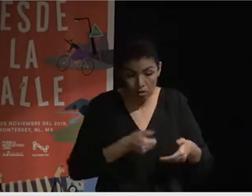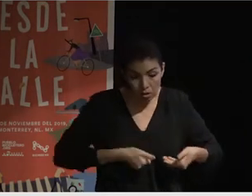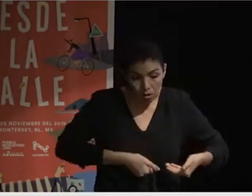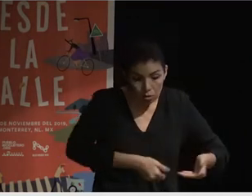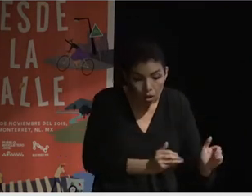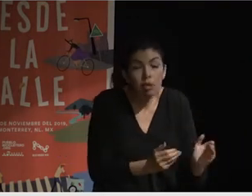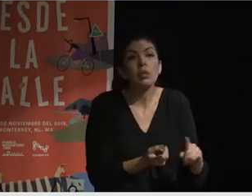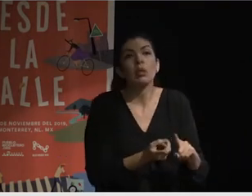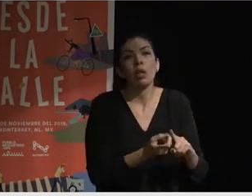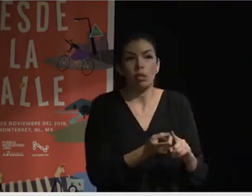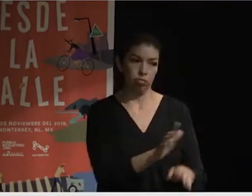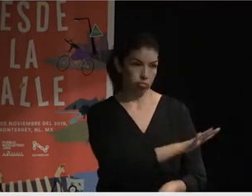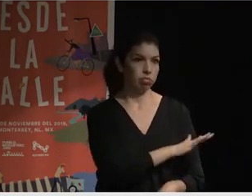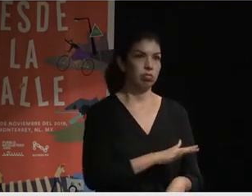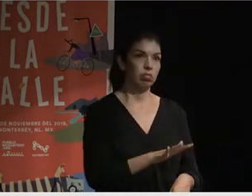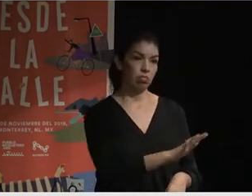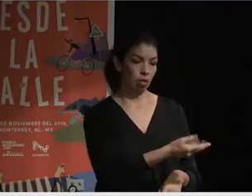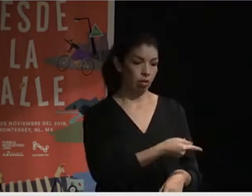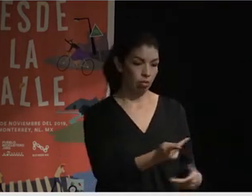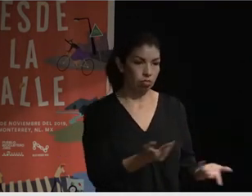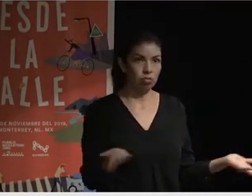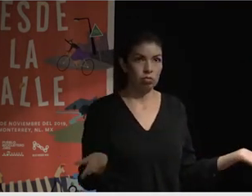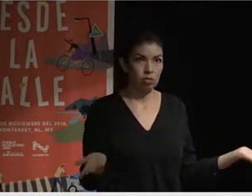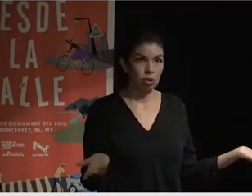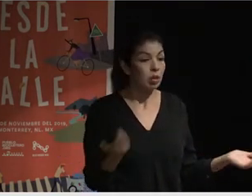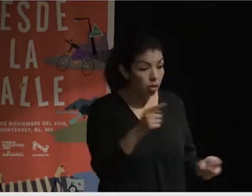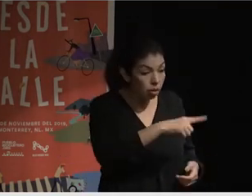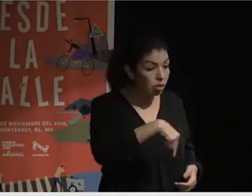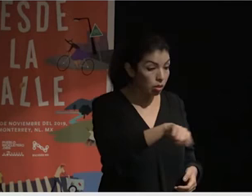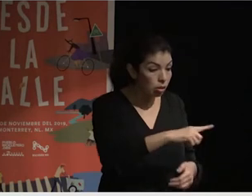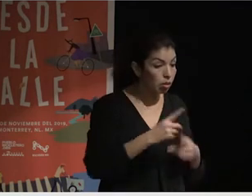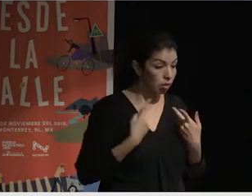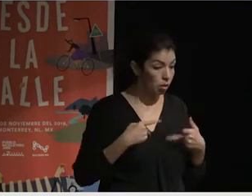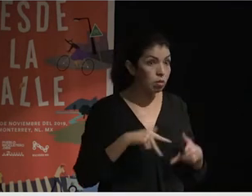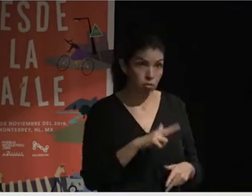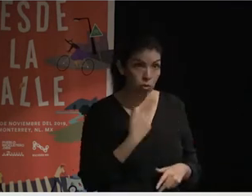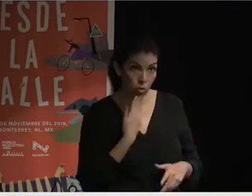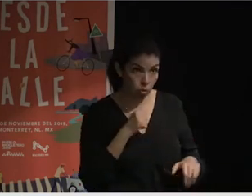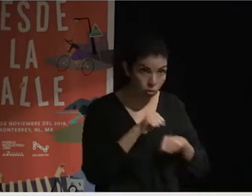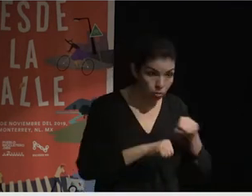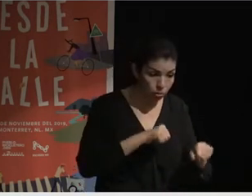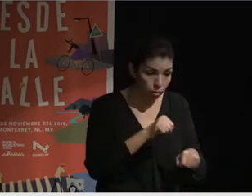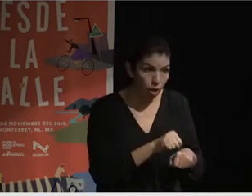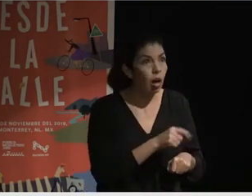zonas que los urbanistas ni conocemos porque vivimos en el centro, entonces tal vez por